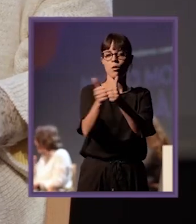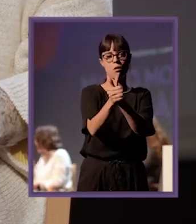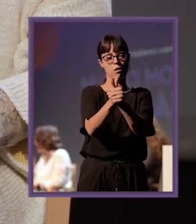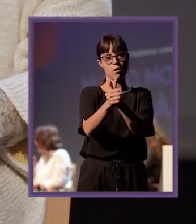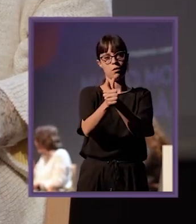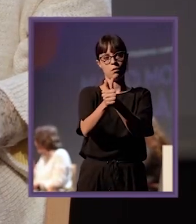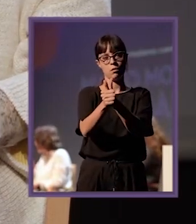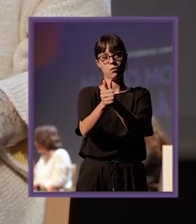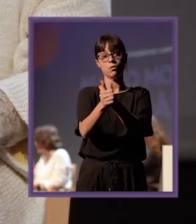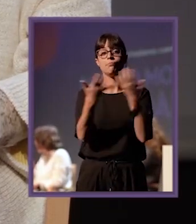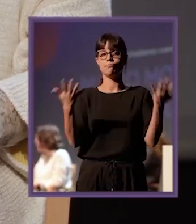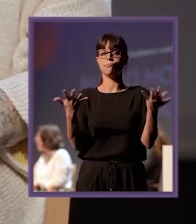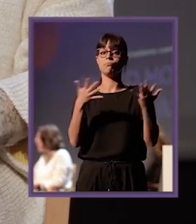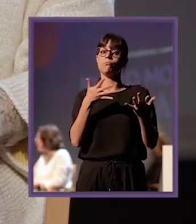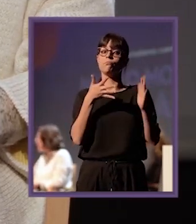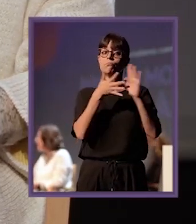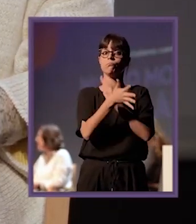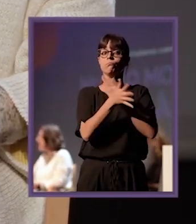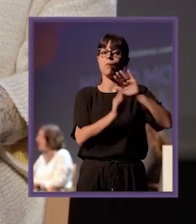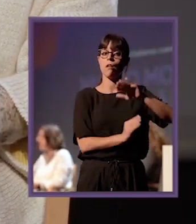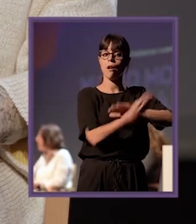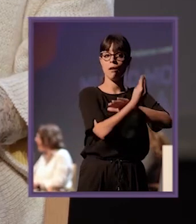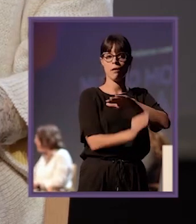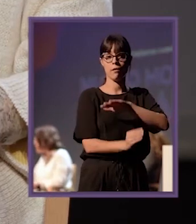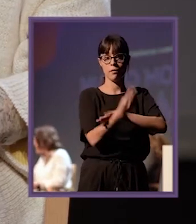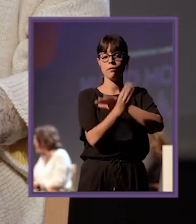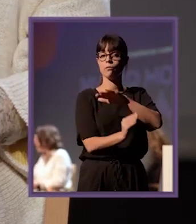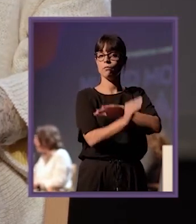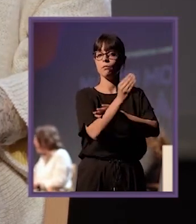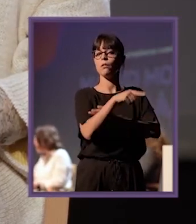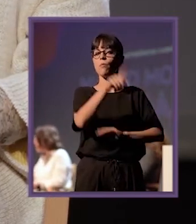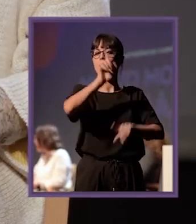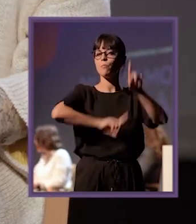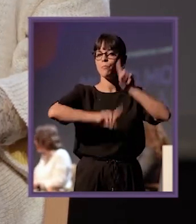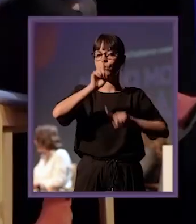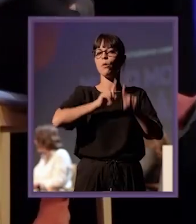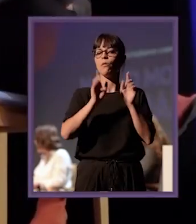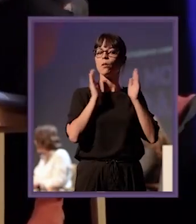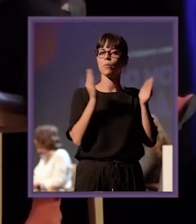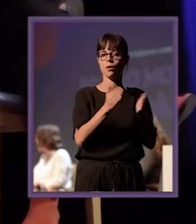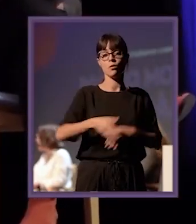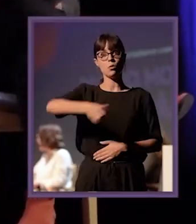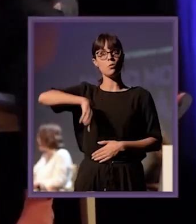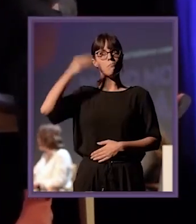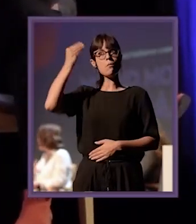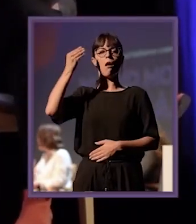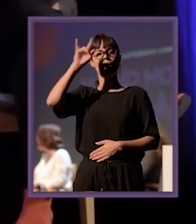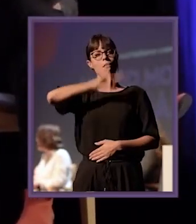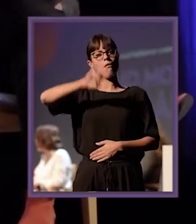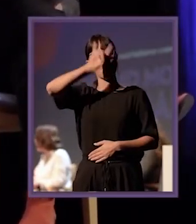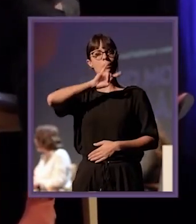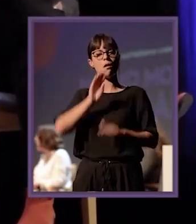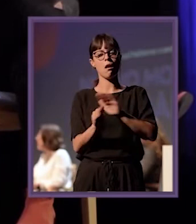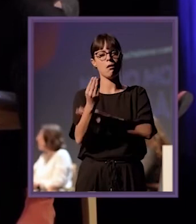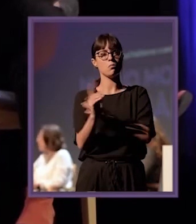problemática con la natalidad que tenemos. No podemos seguir pensando que vamos a cambiar los datos de natalidad en Canarias si seguimos haciendo las